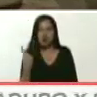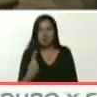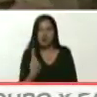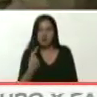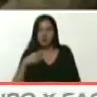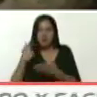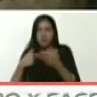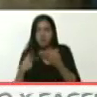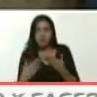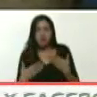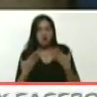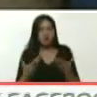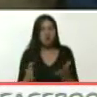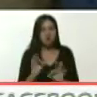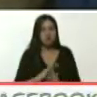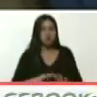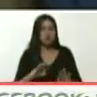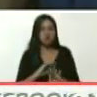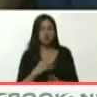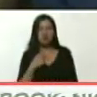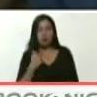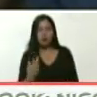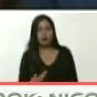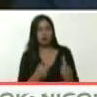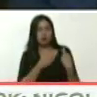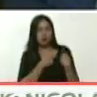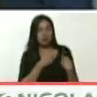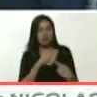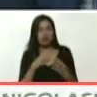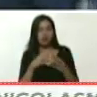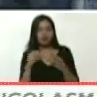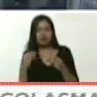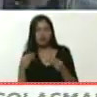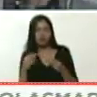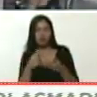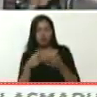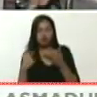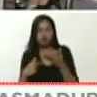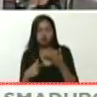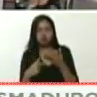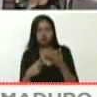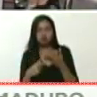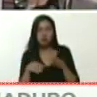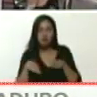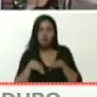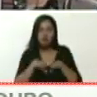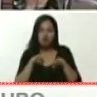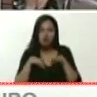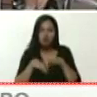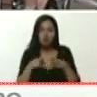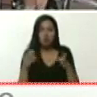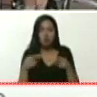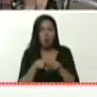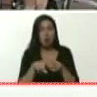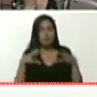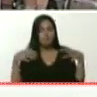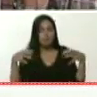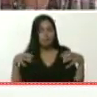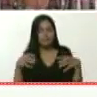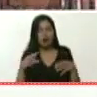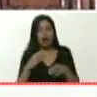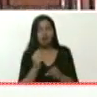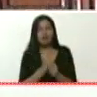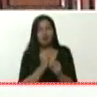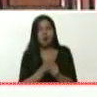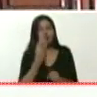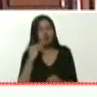Le he dado la responsabilidad del conglomerado textil y de la empresa Algodones del Orinoco a Chamba